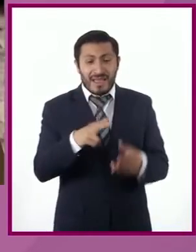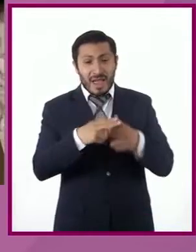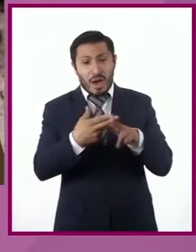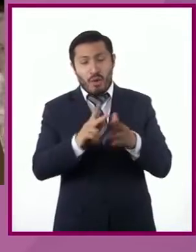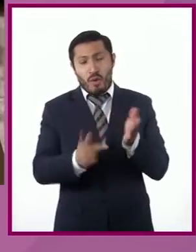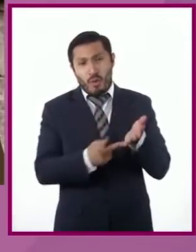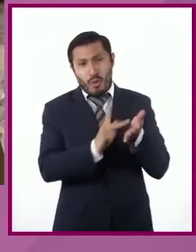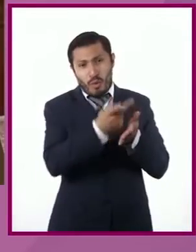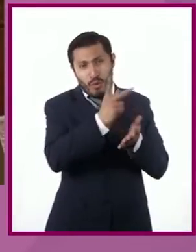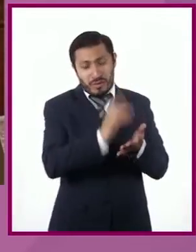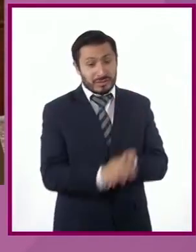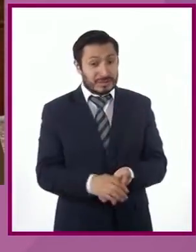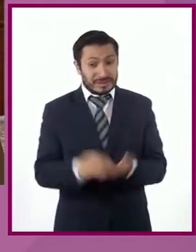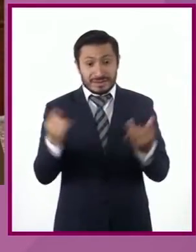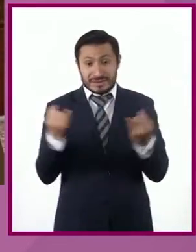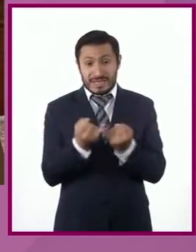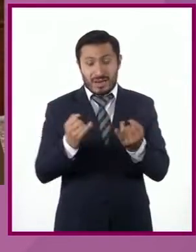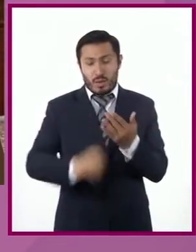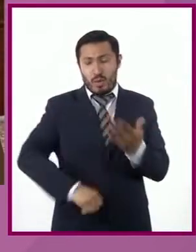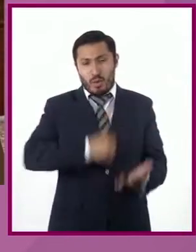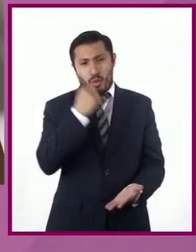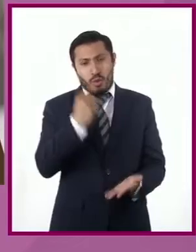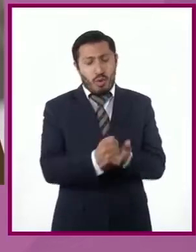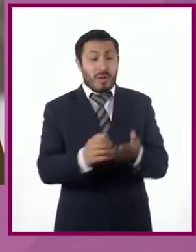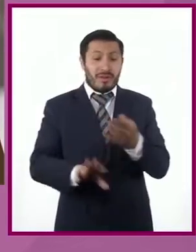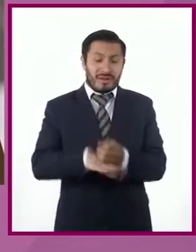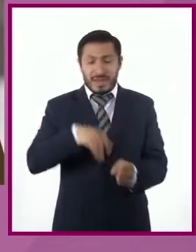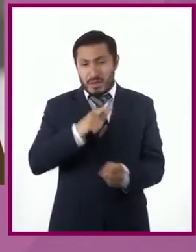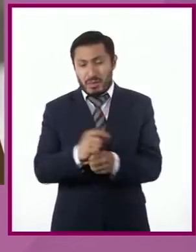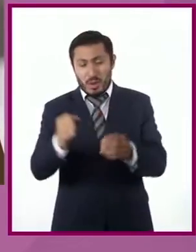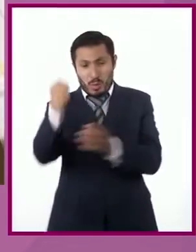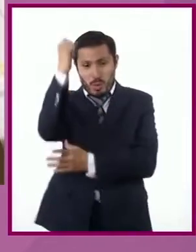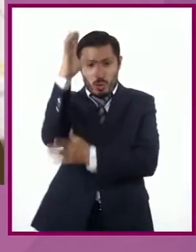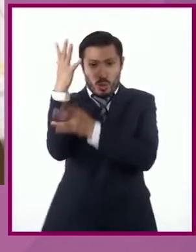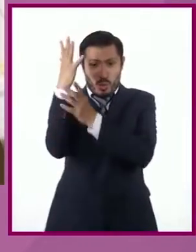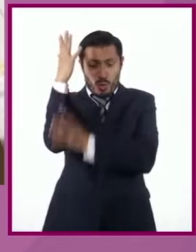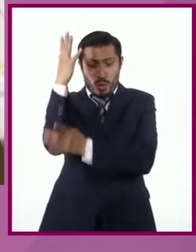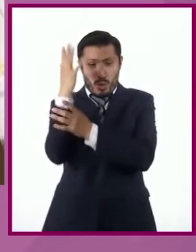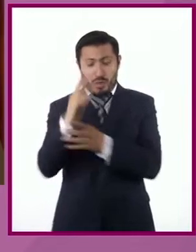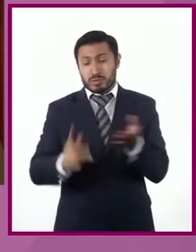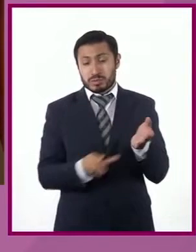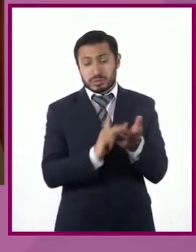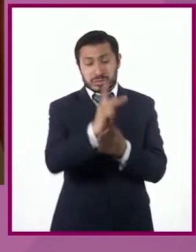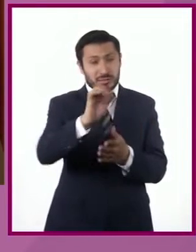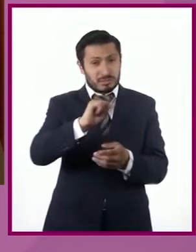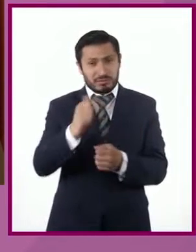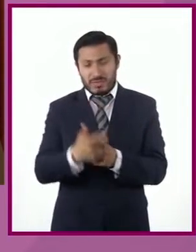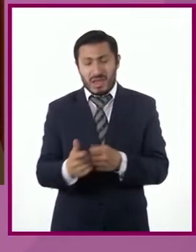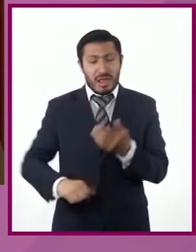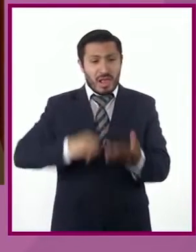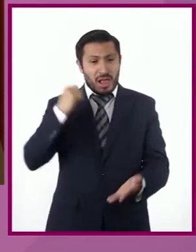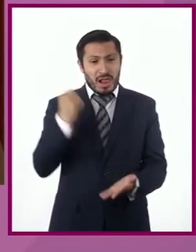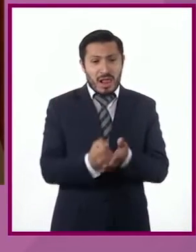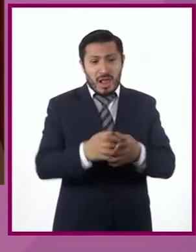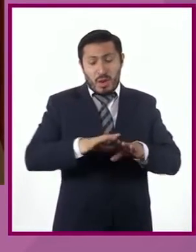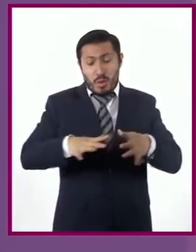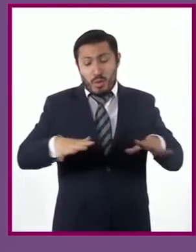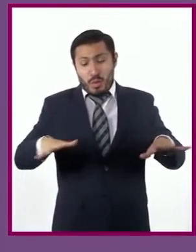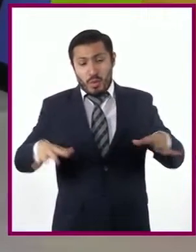plantas. Además de huellas que animales, troncos o partes de plantas dejaron marcadas en lo que ahora son